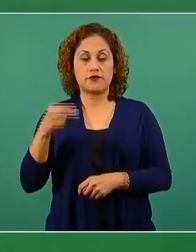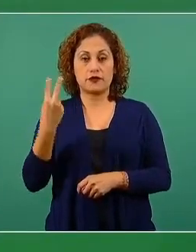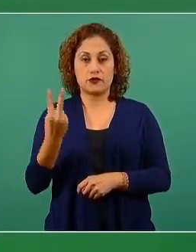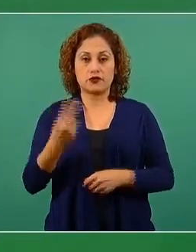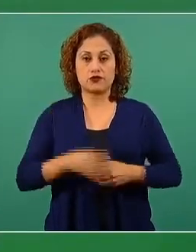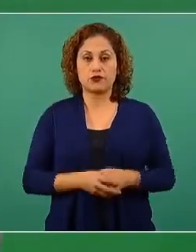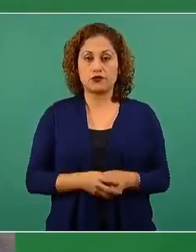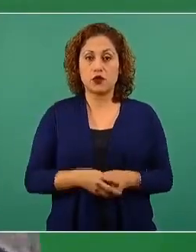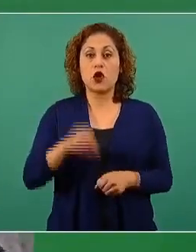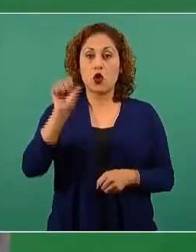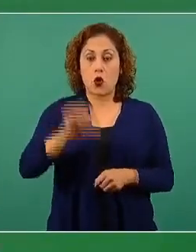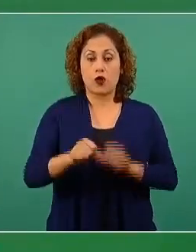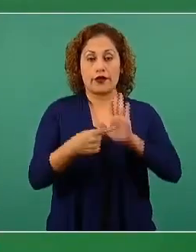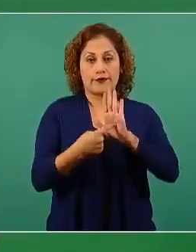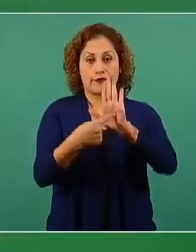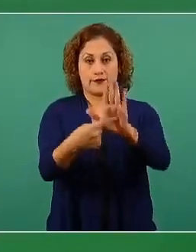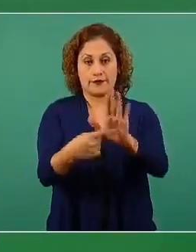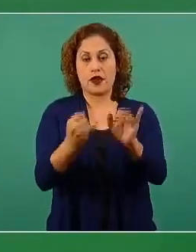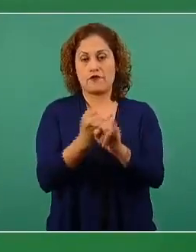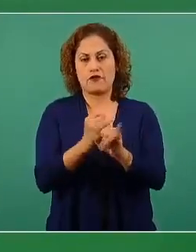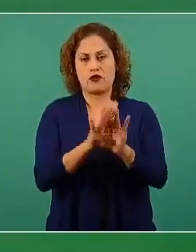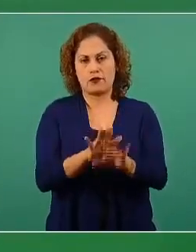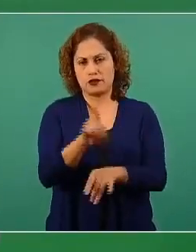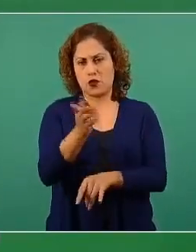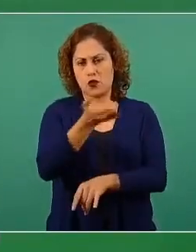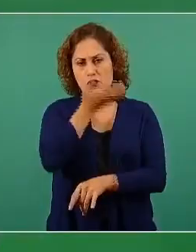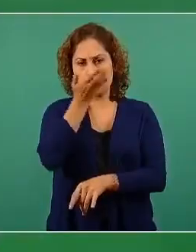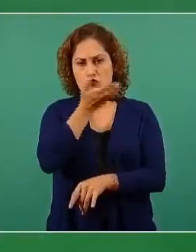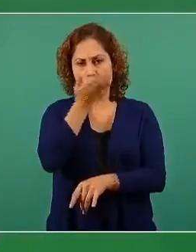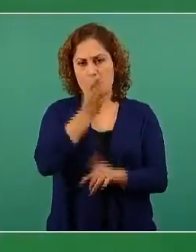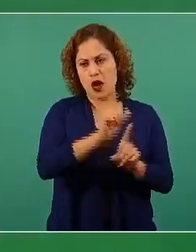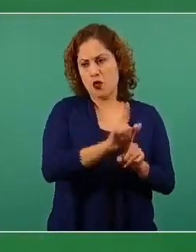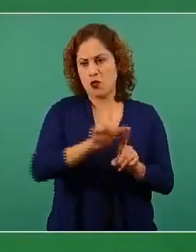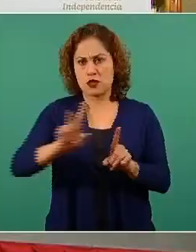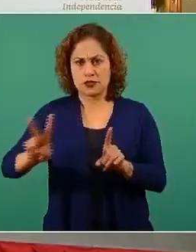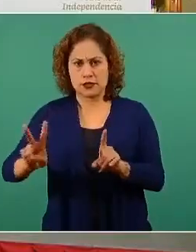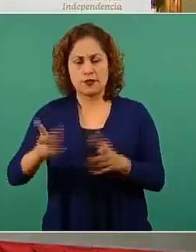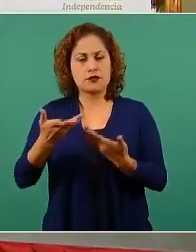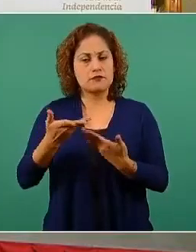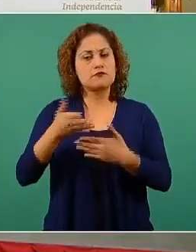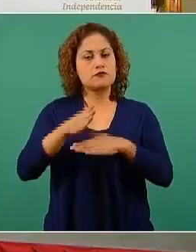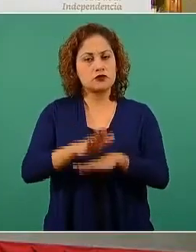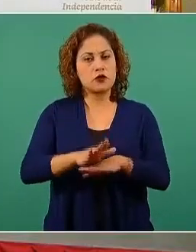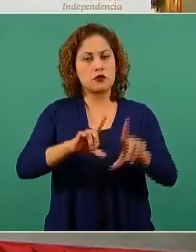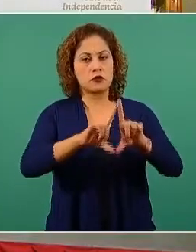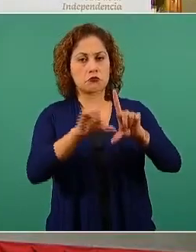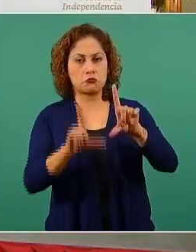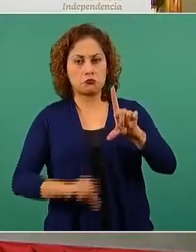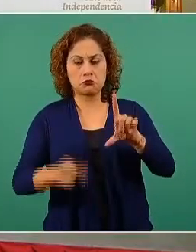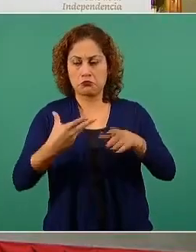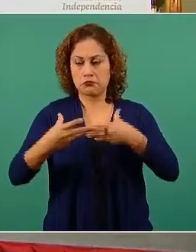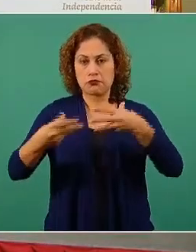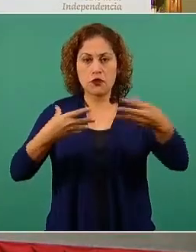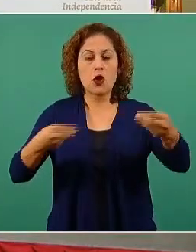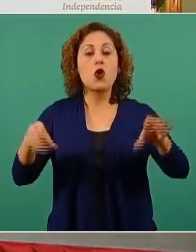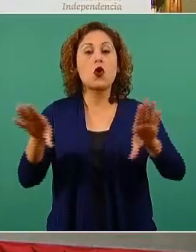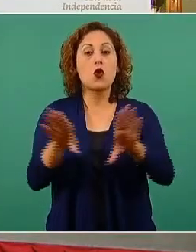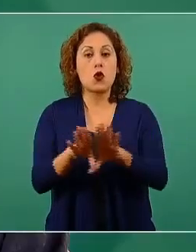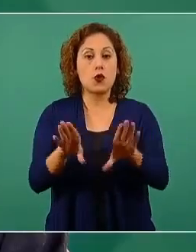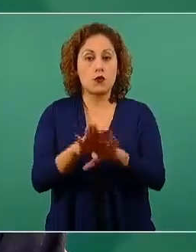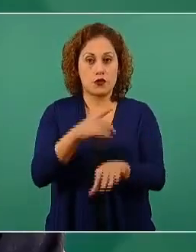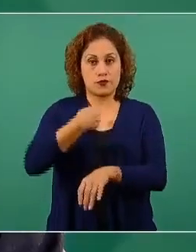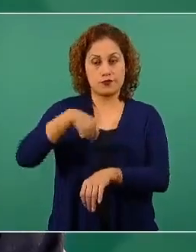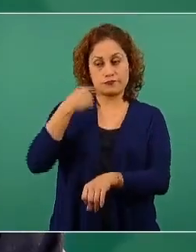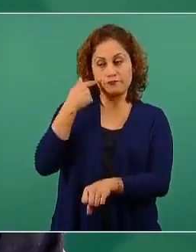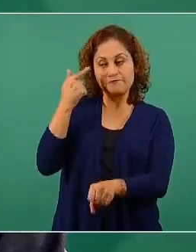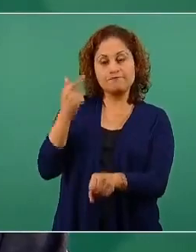Hoy tenemos los componentes que tradicionalmente ponemos durante la semana, que son el informe del curso de la epidemia. Seguimos viendo un estado